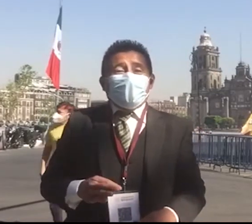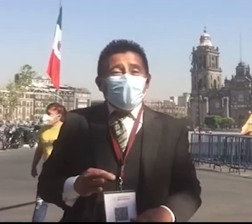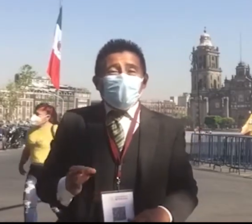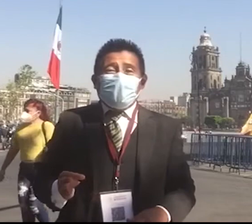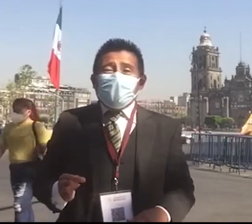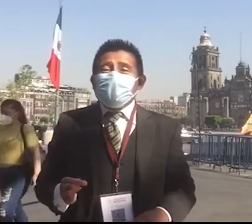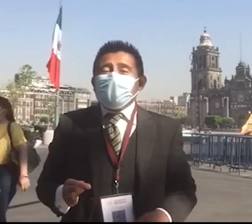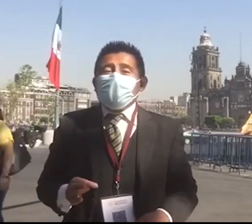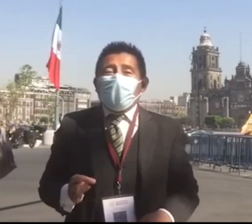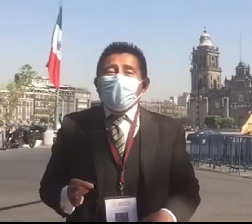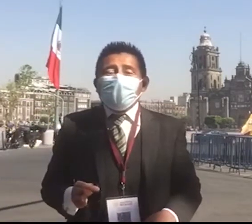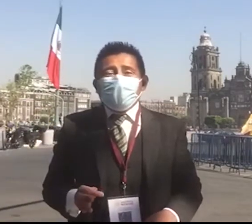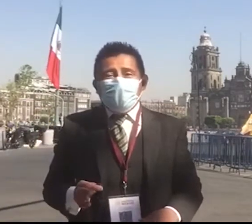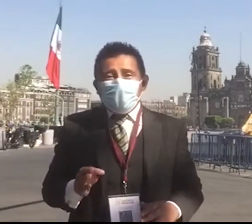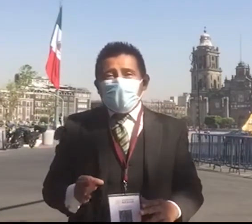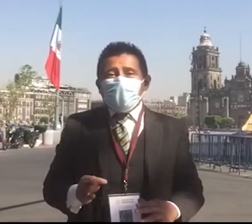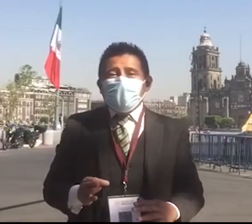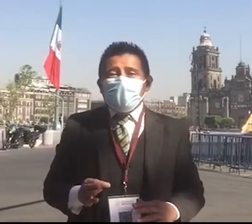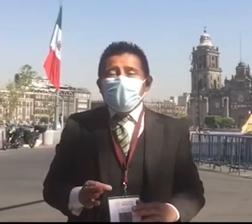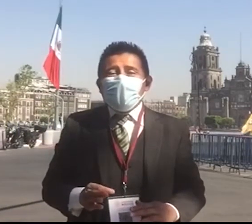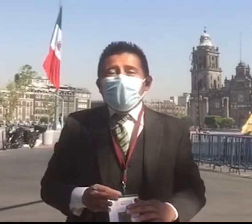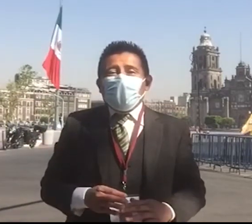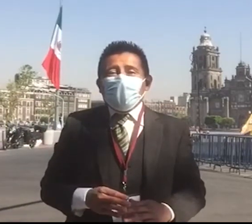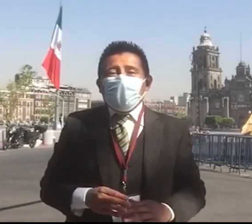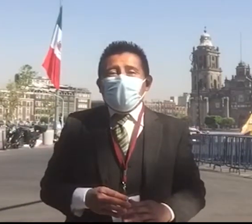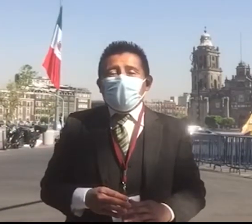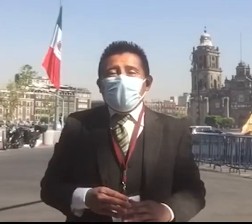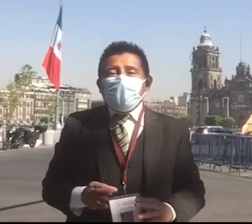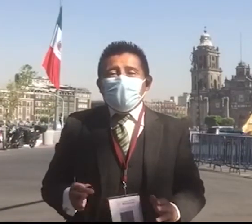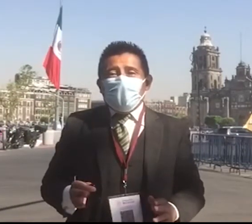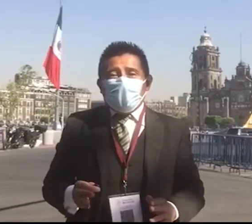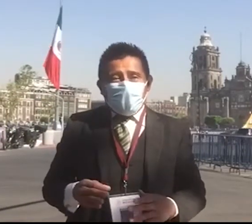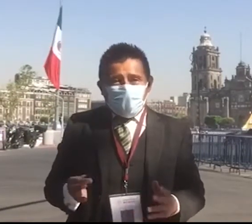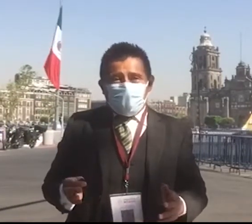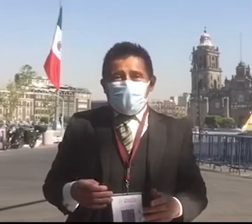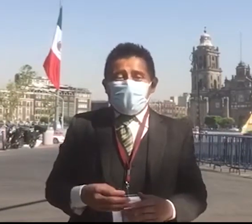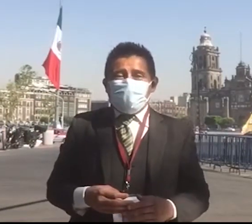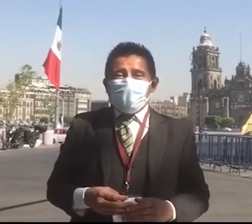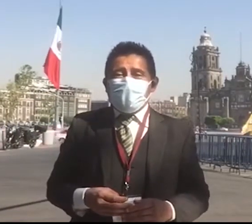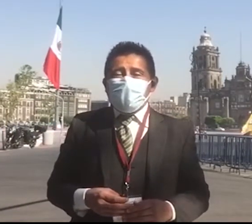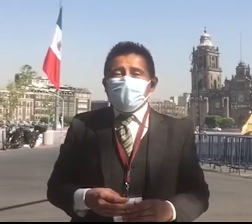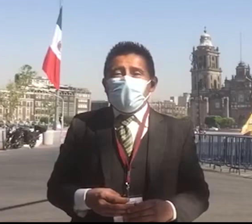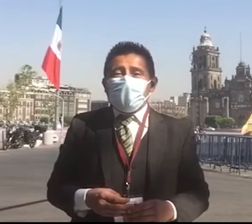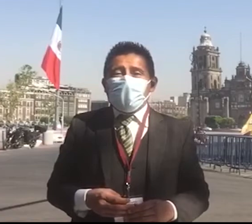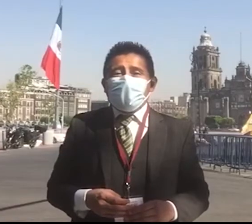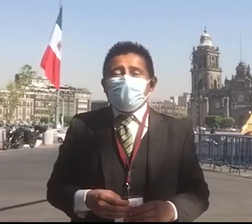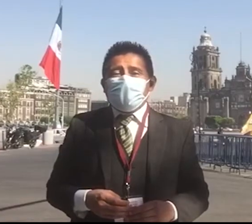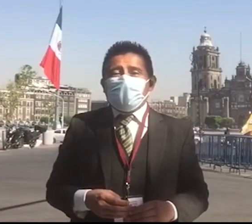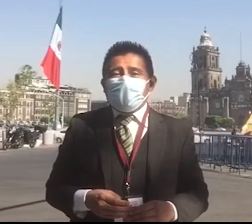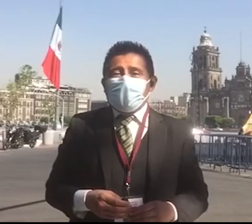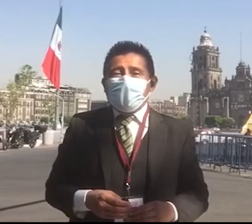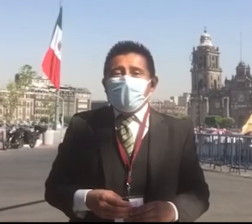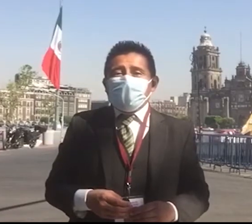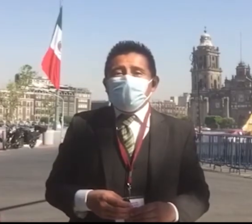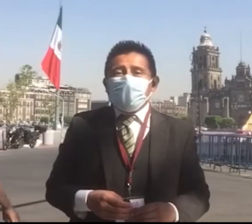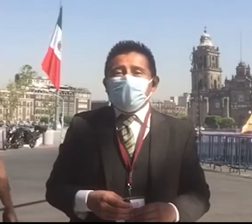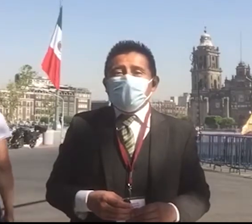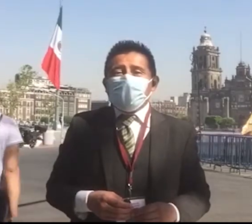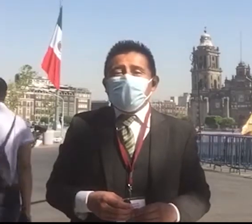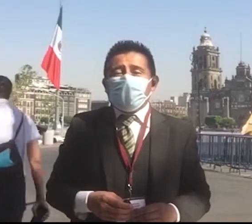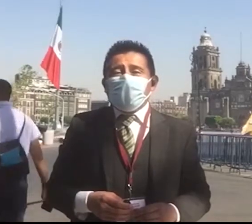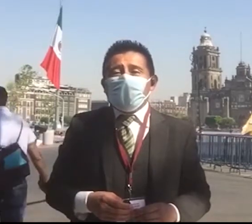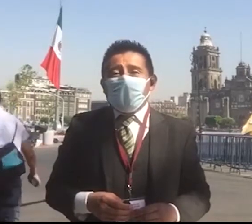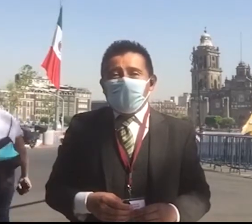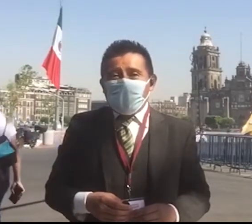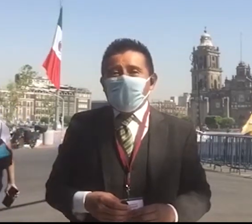mantengan en sus países y no migren, específicamente con temas o programas como el de Sembrar la Vida. Al respecto,